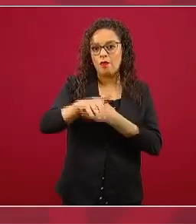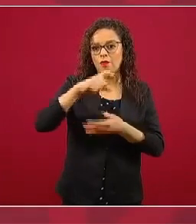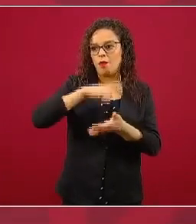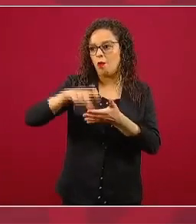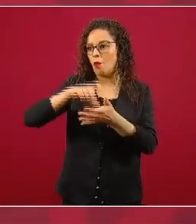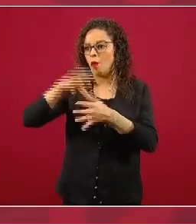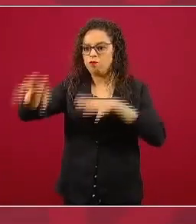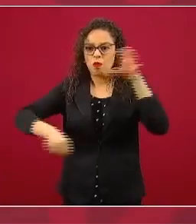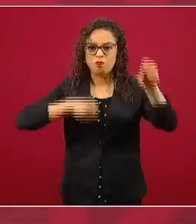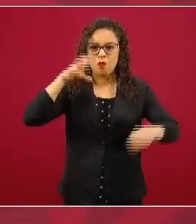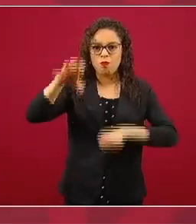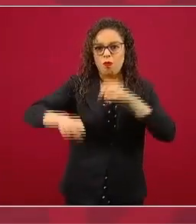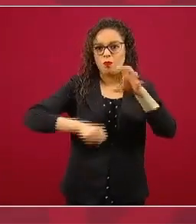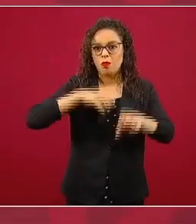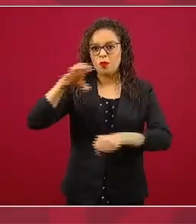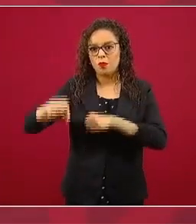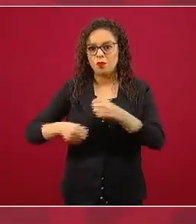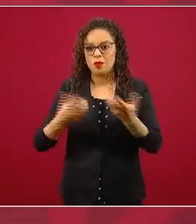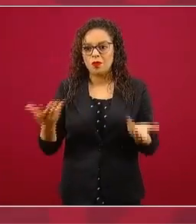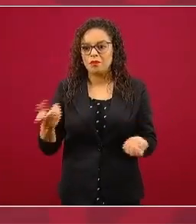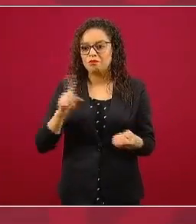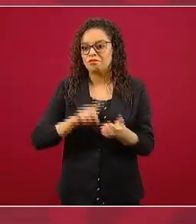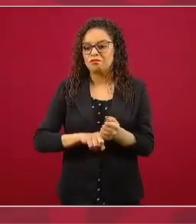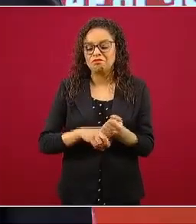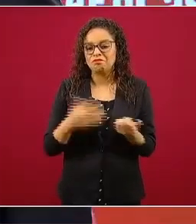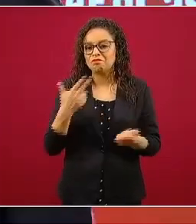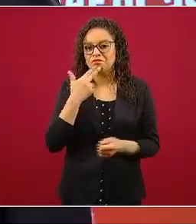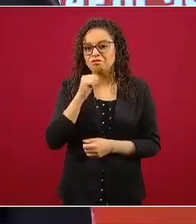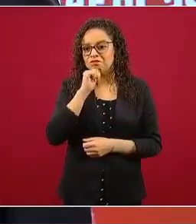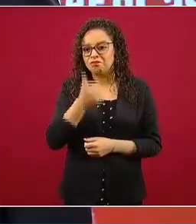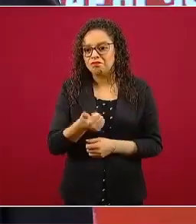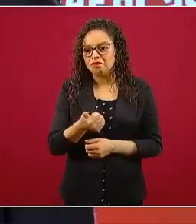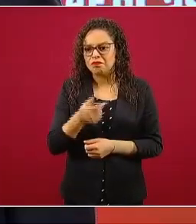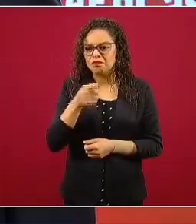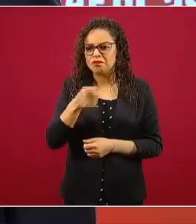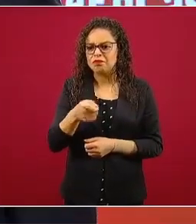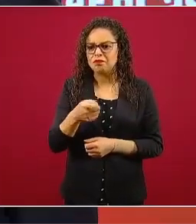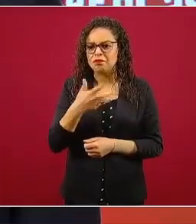también un organismo, creo que se llama